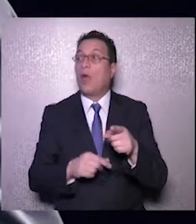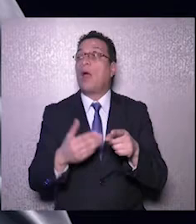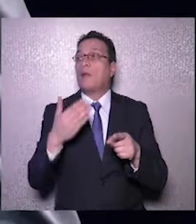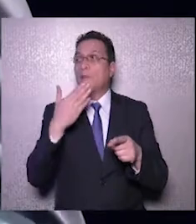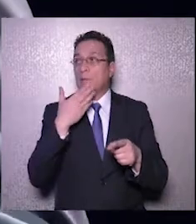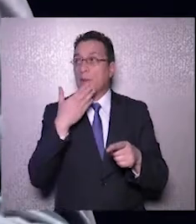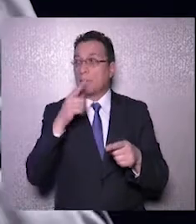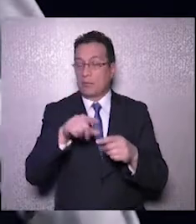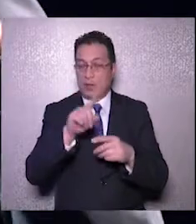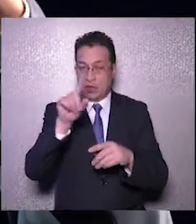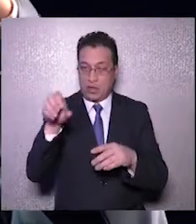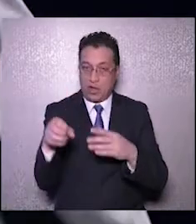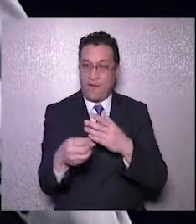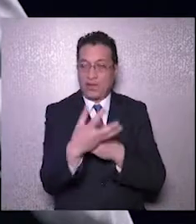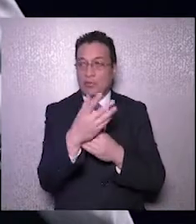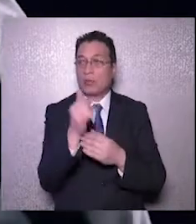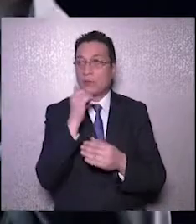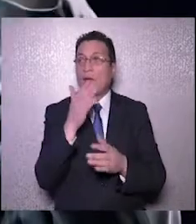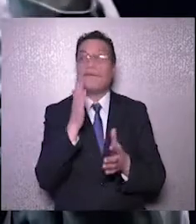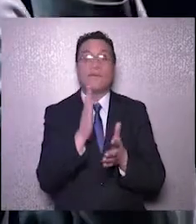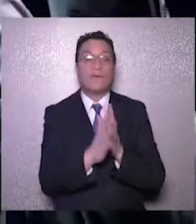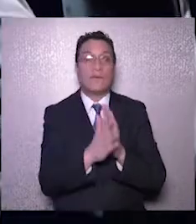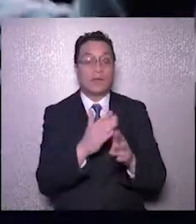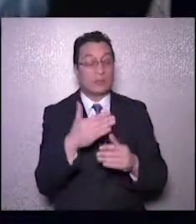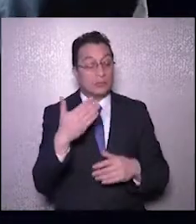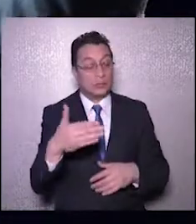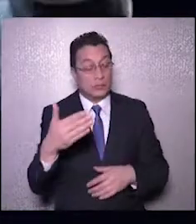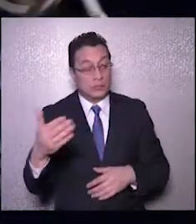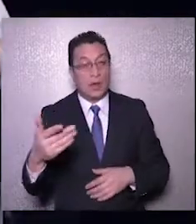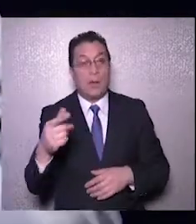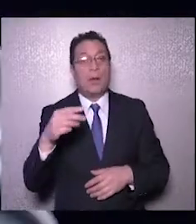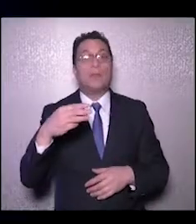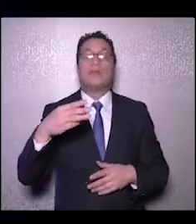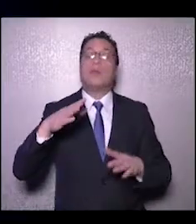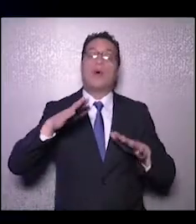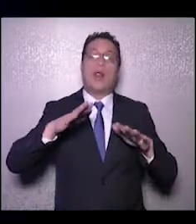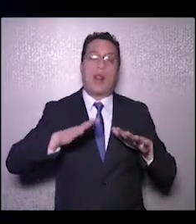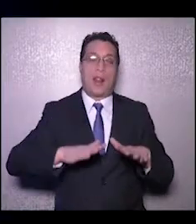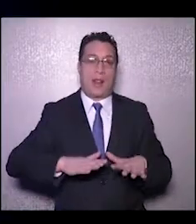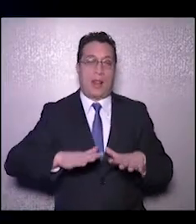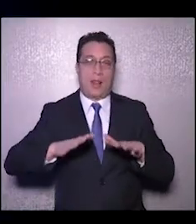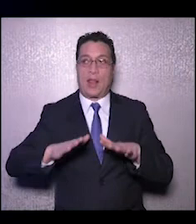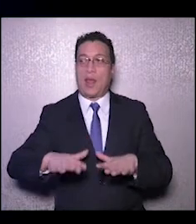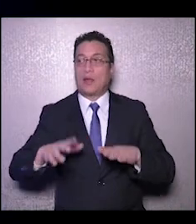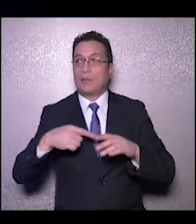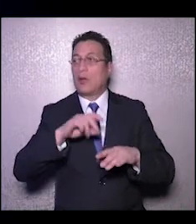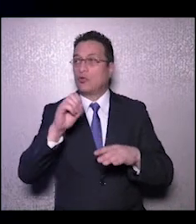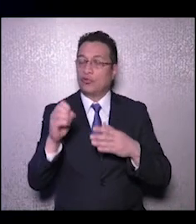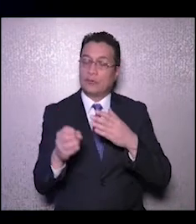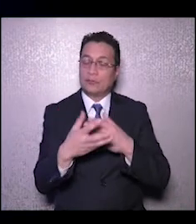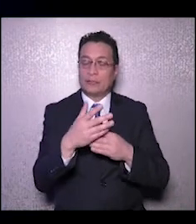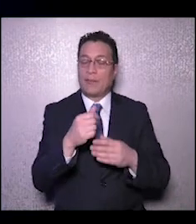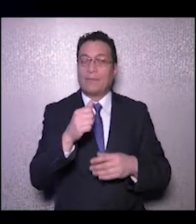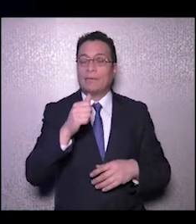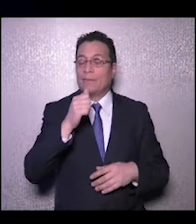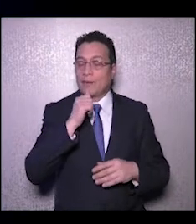afectada por la innovación, la velocidad a la que nos llega es muy lento. Estamos muy lejos de esta ola de innovación.